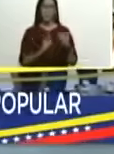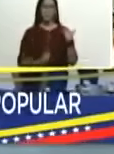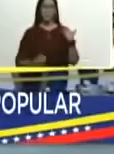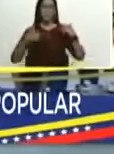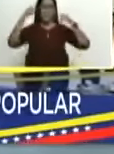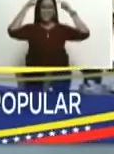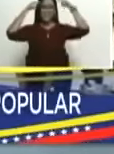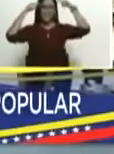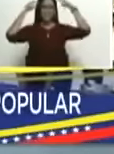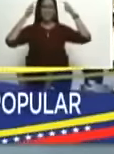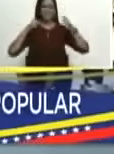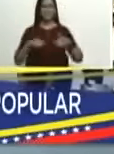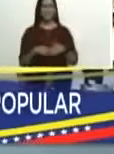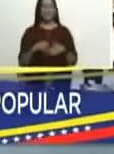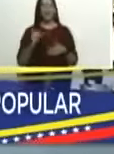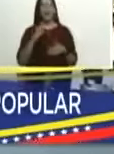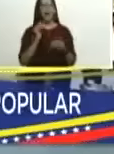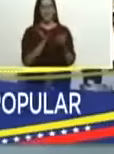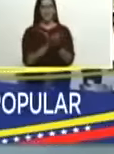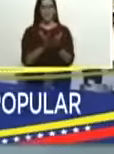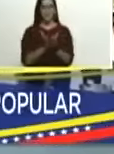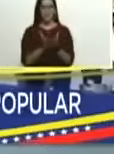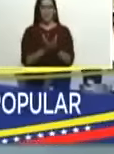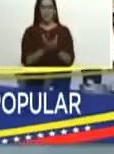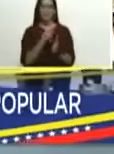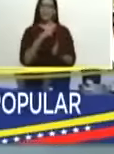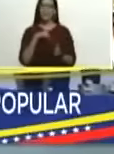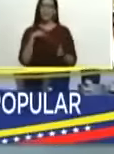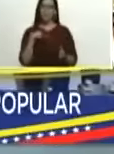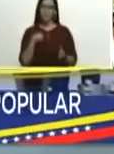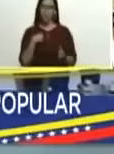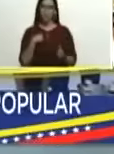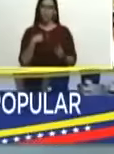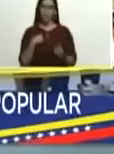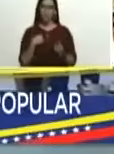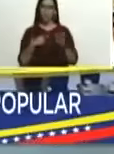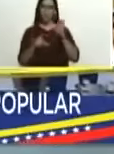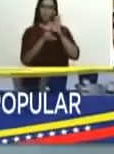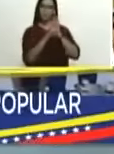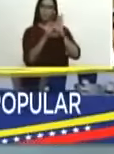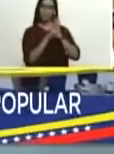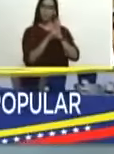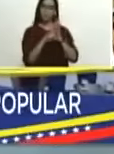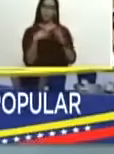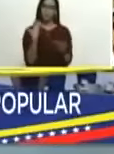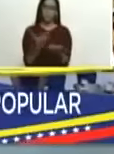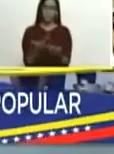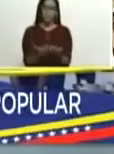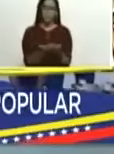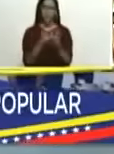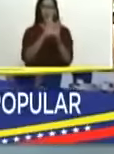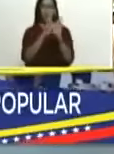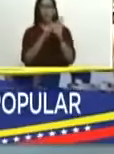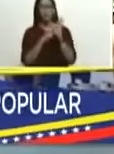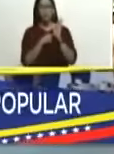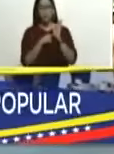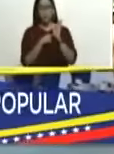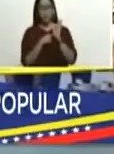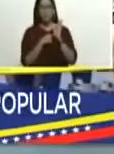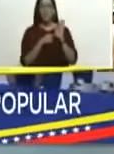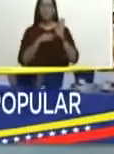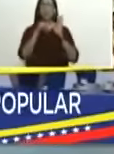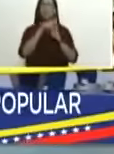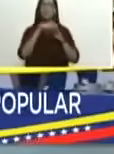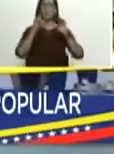Chávez, hay que estudiar y nosotros, amparados en las leyes y en la Constitución, en el